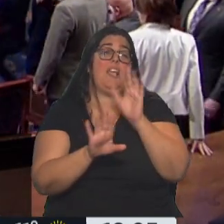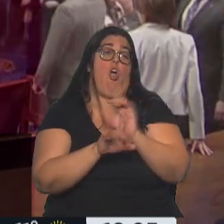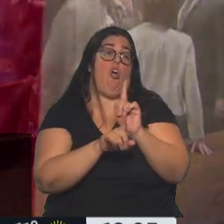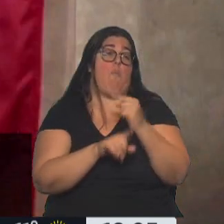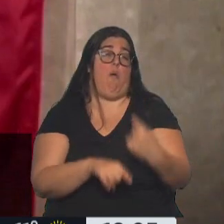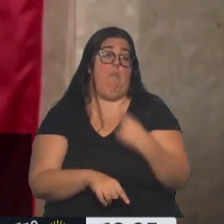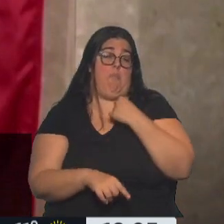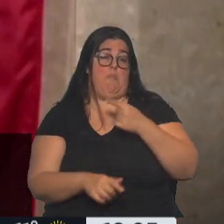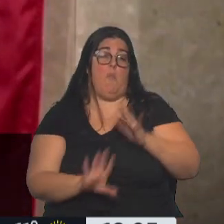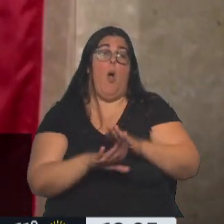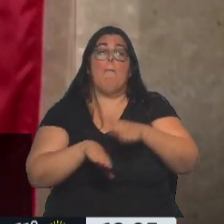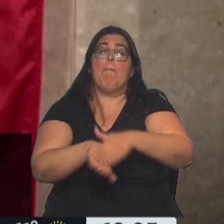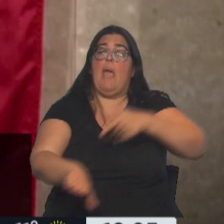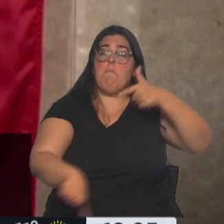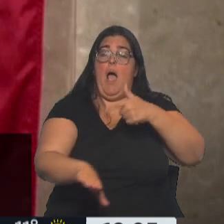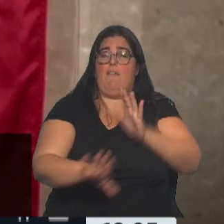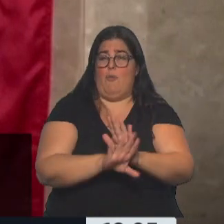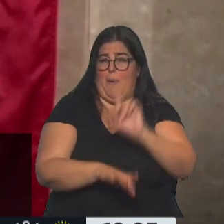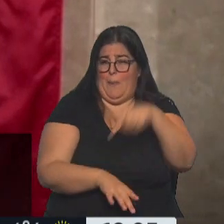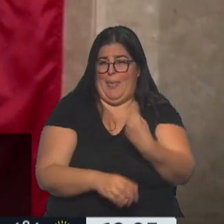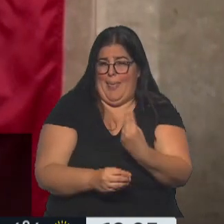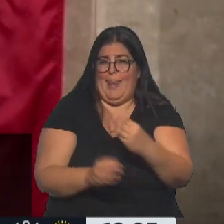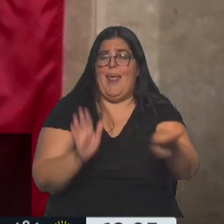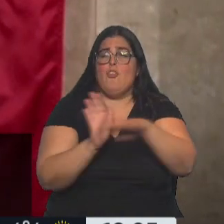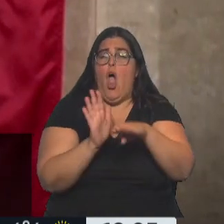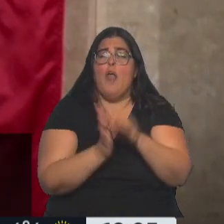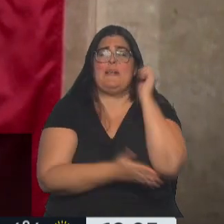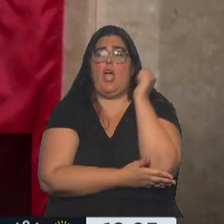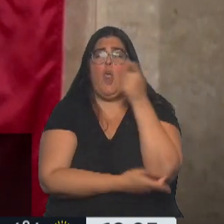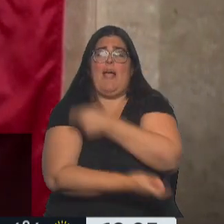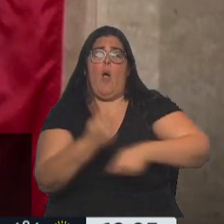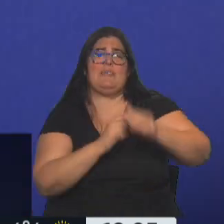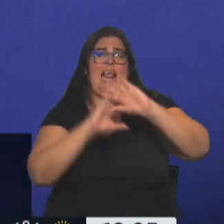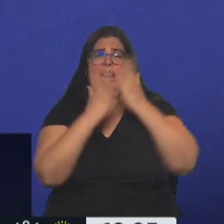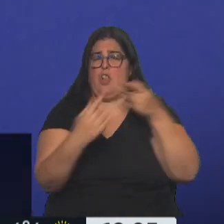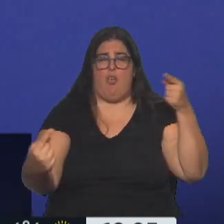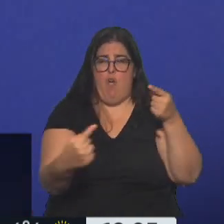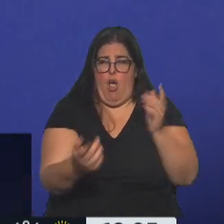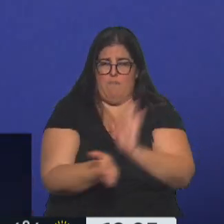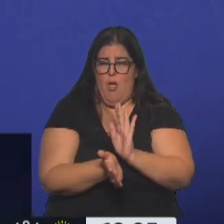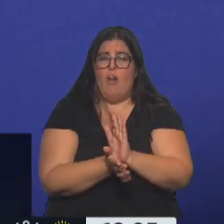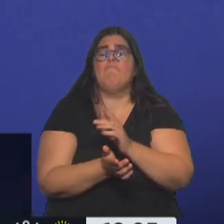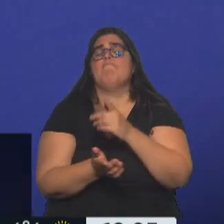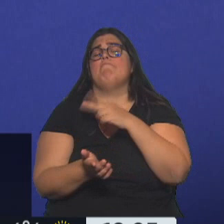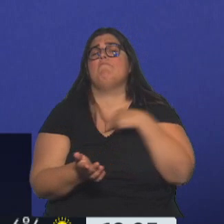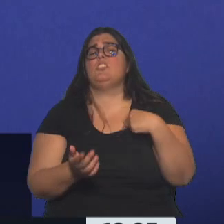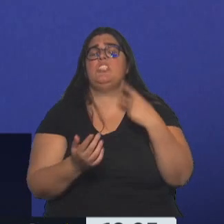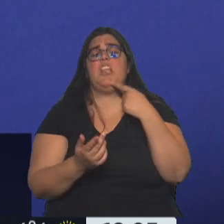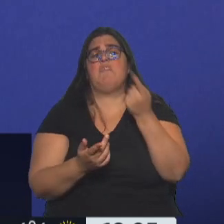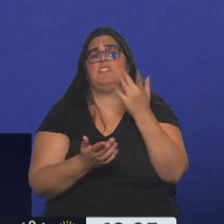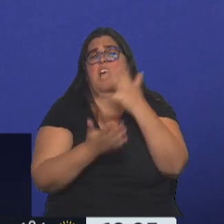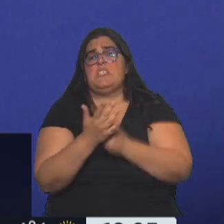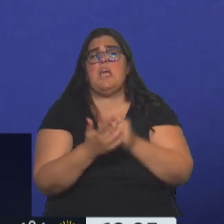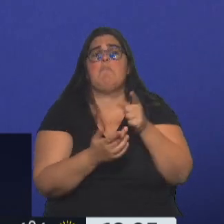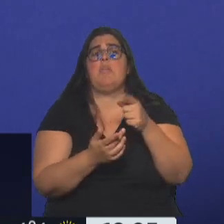contra de los principios de competencia leal y de las normas económicas y comerciales internacionales, advirtiendo que su gobierno tomará todas